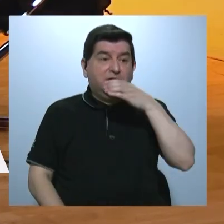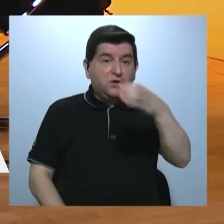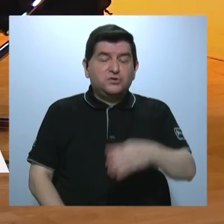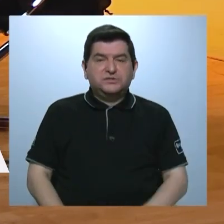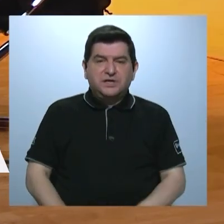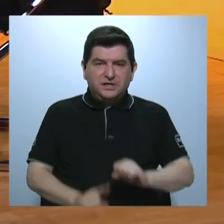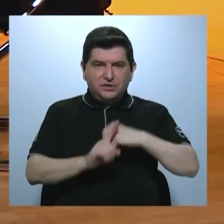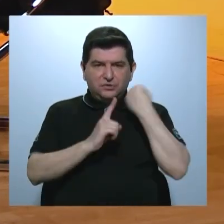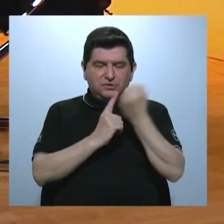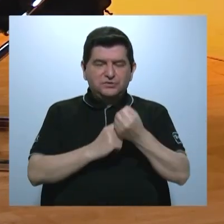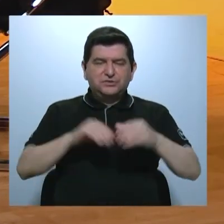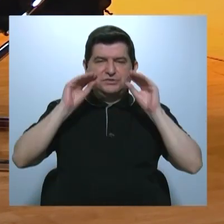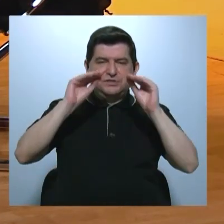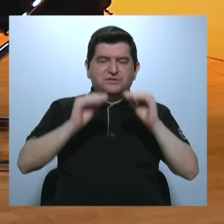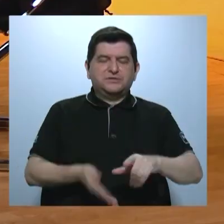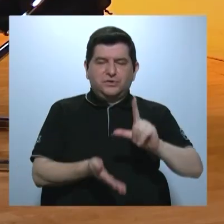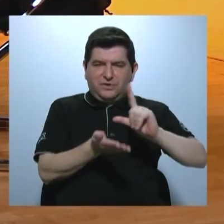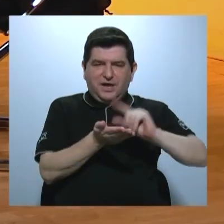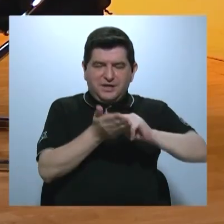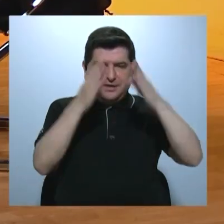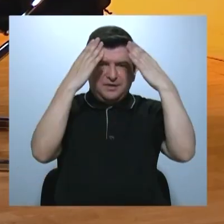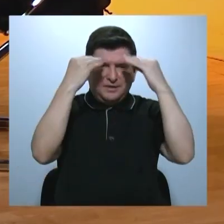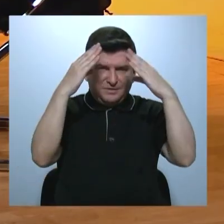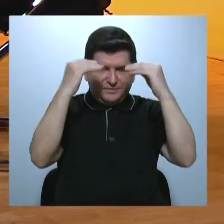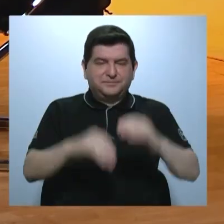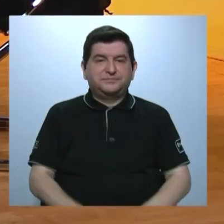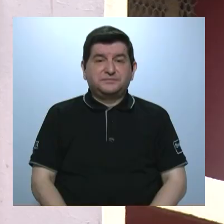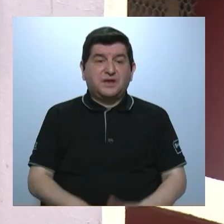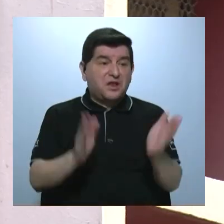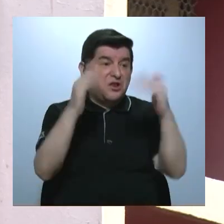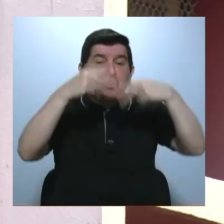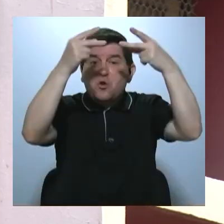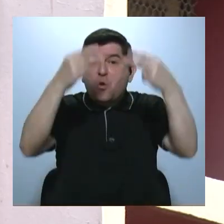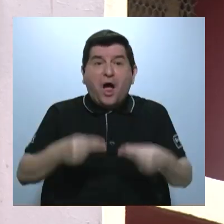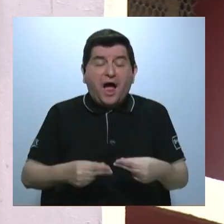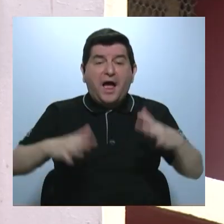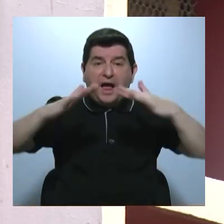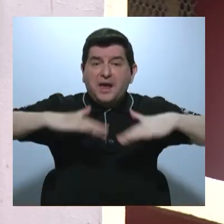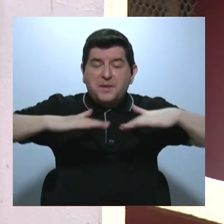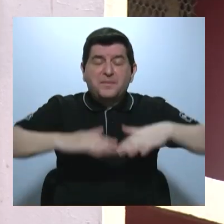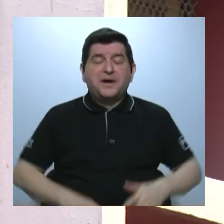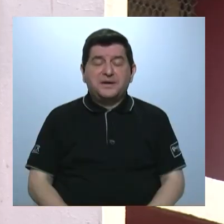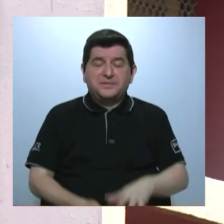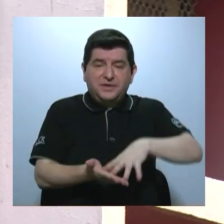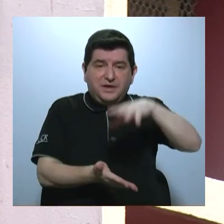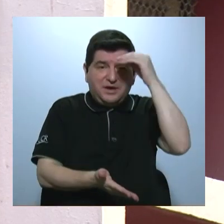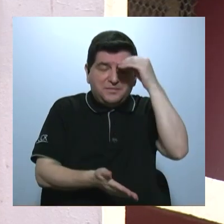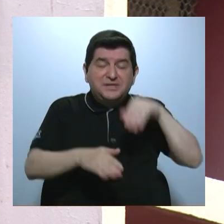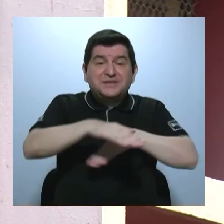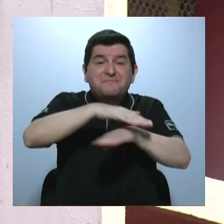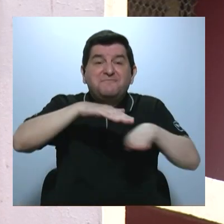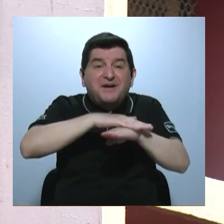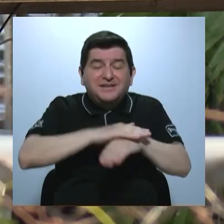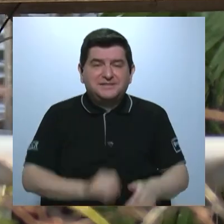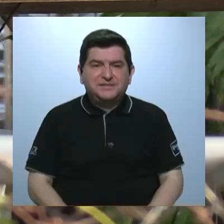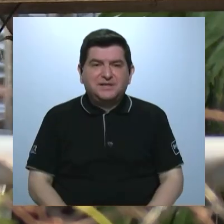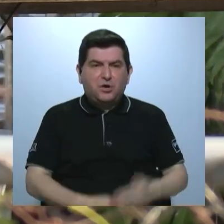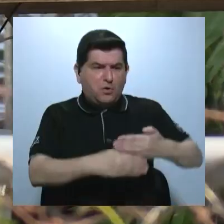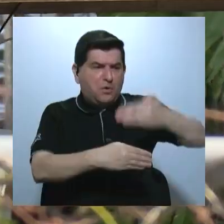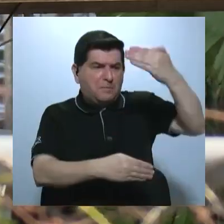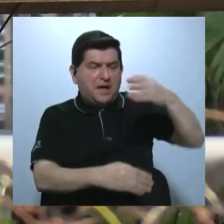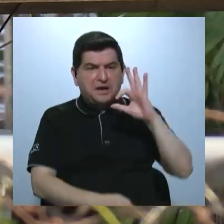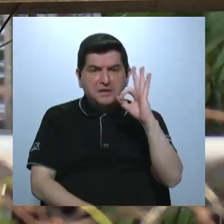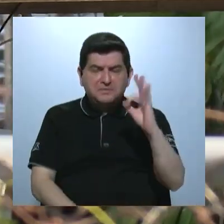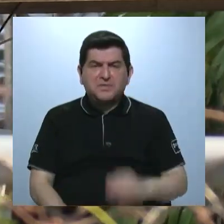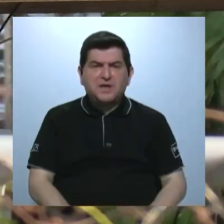Estado de la Educación cada vez que se publica su informe, si no tenemos presupuesto para ofrecer ambientes de aprendizaje de calidad desde lo básico, que es que la pared no se vea dañada,